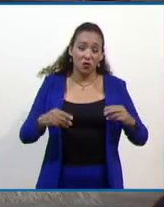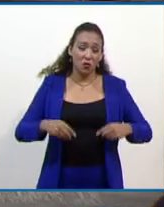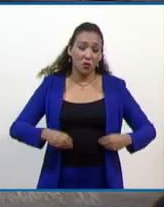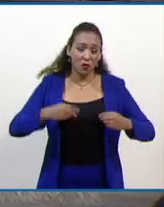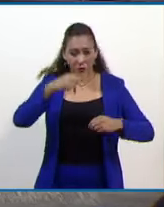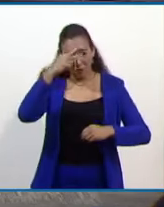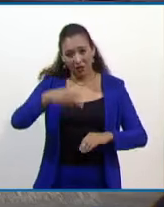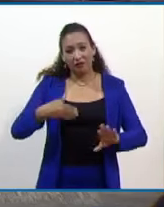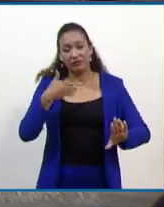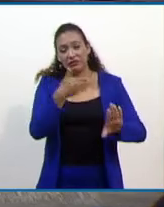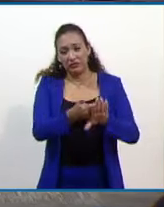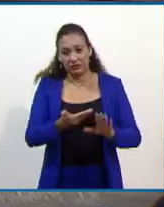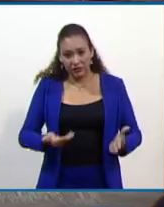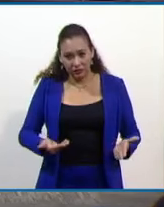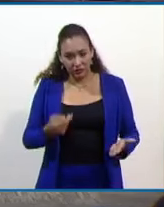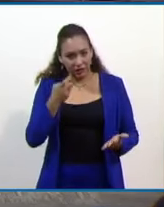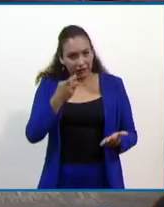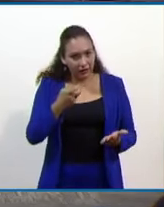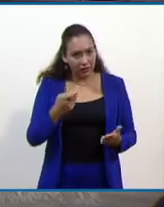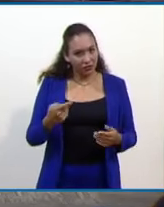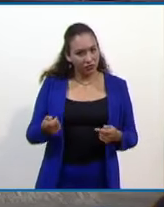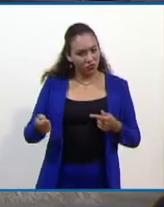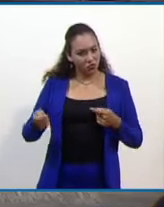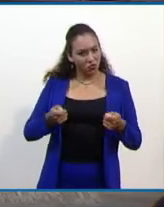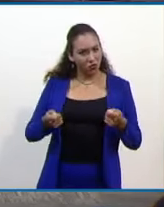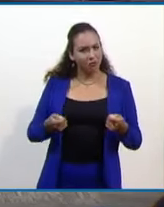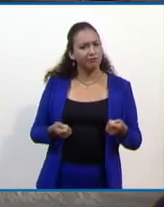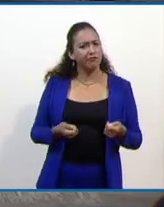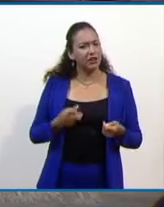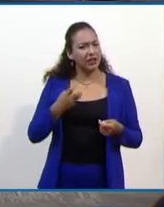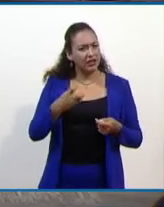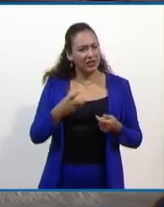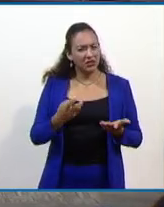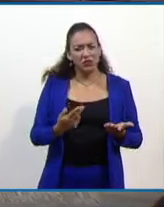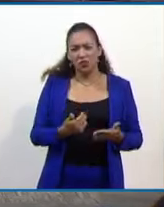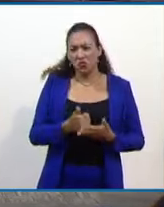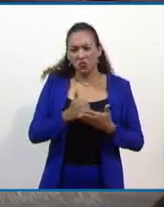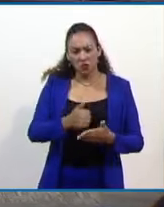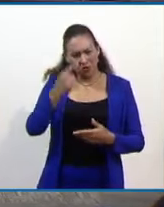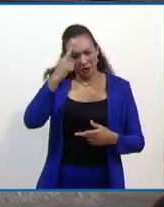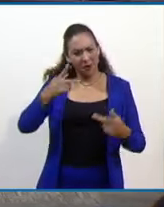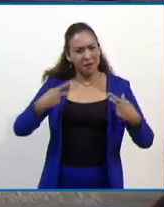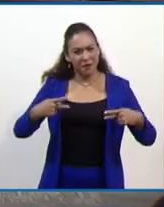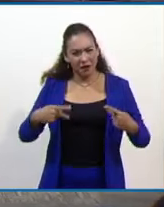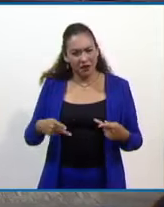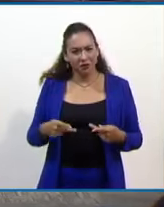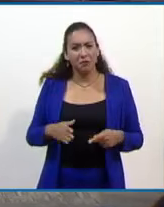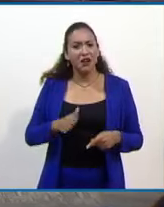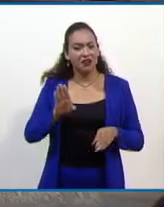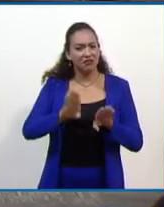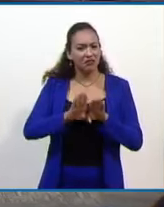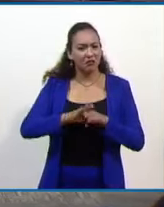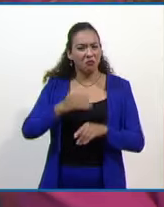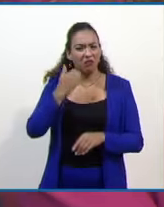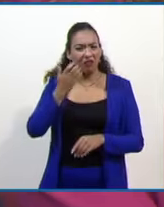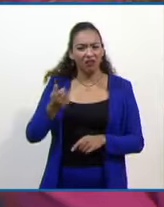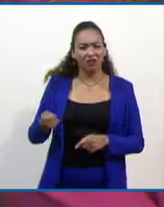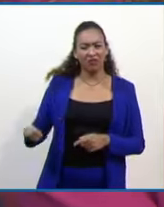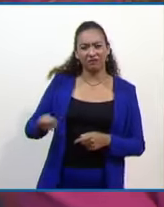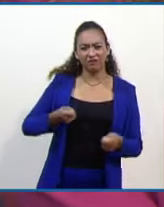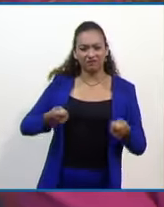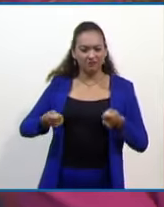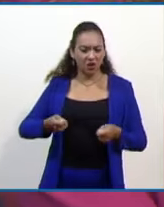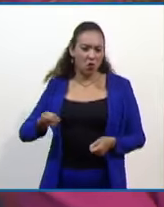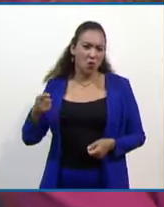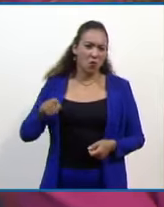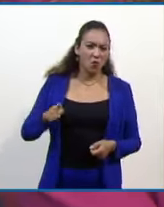un sistema que propicia de alguna forma o de alguna manera el autoritarismo para favorecer intereses pues, de